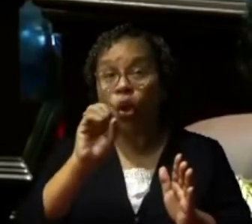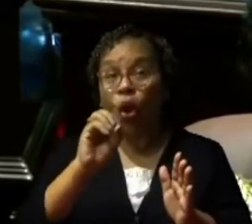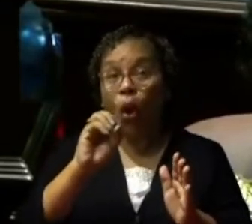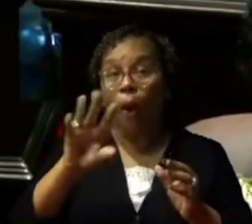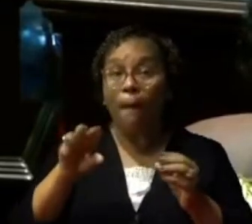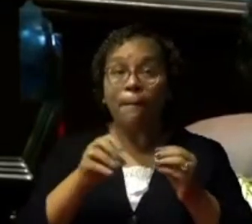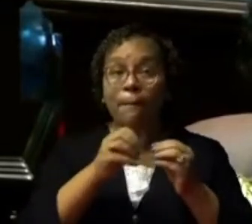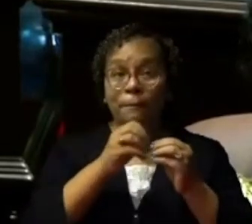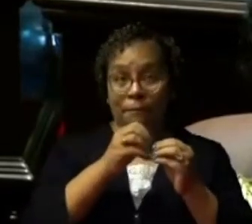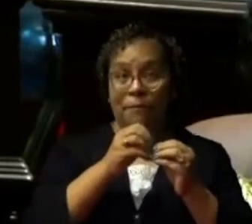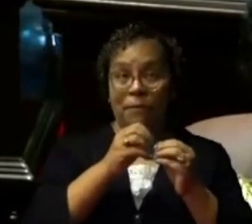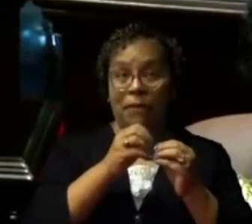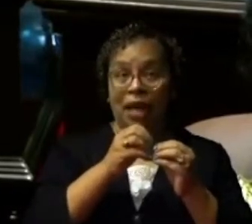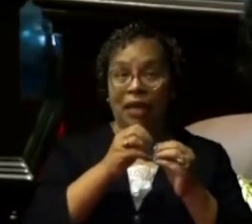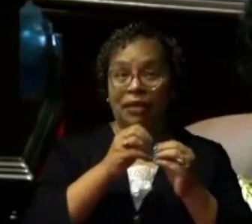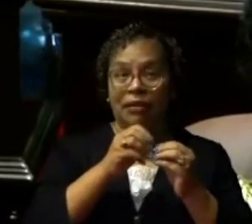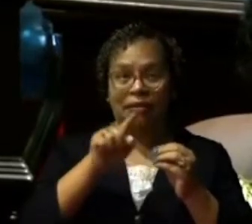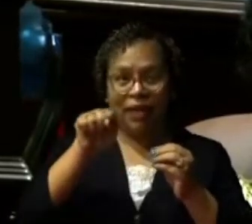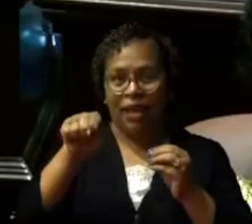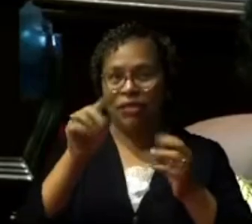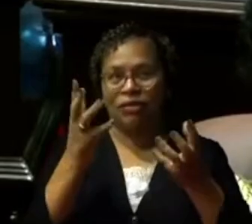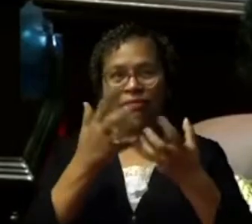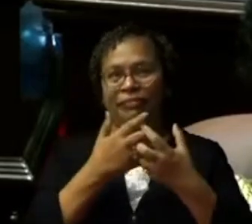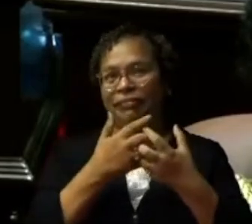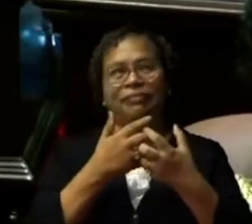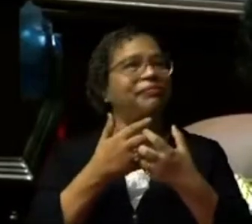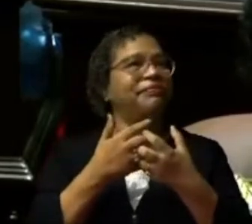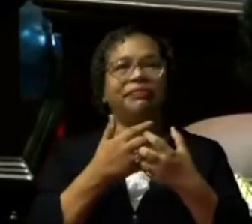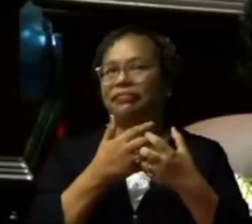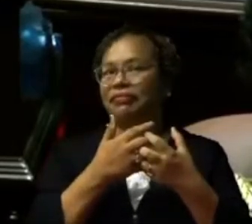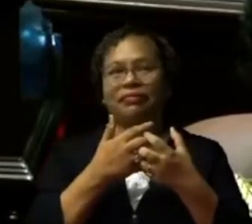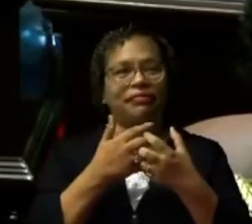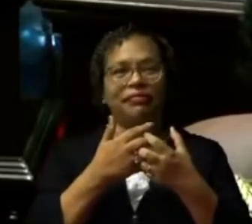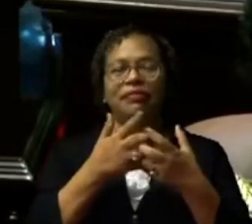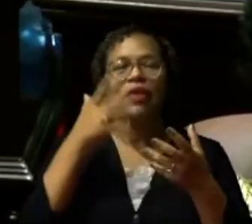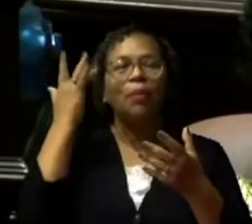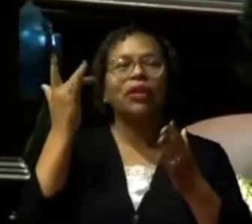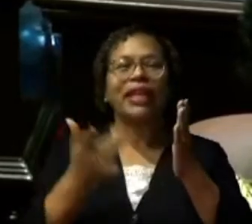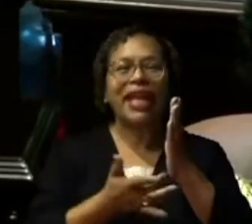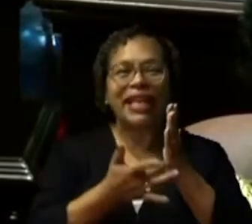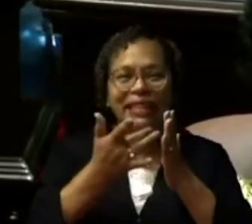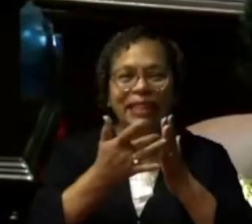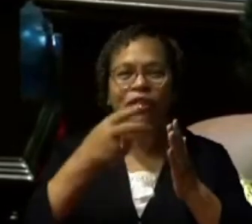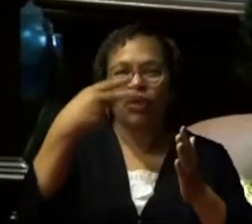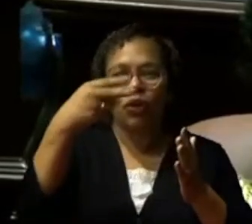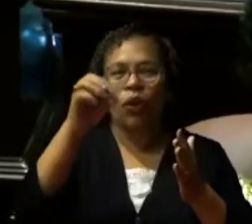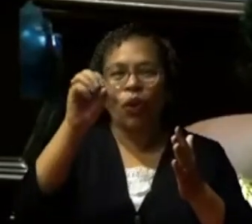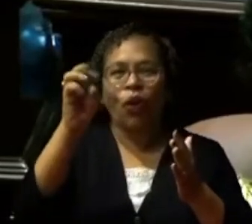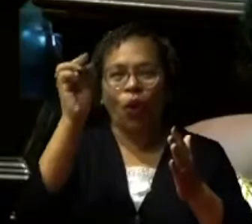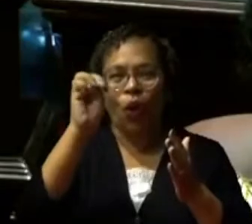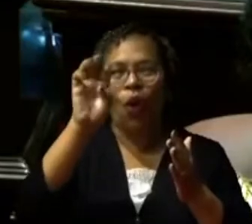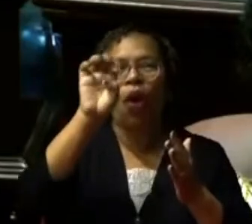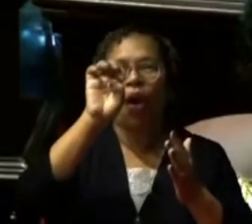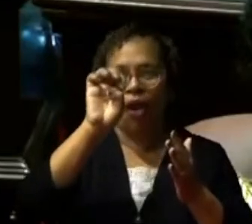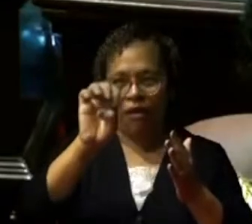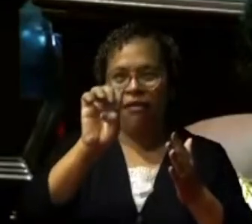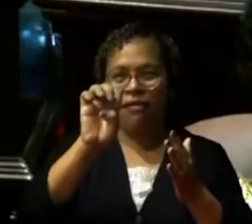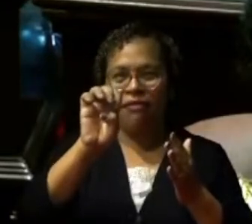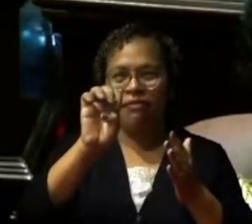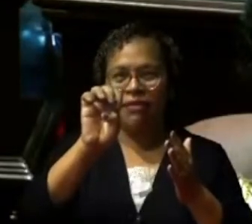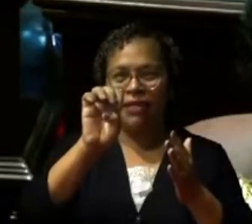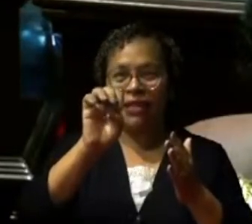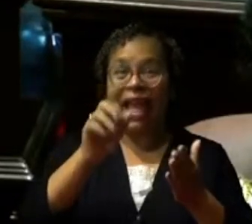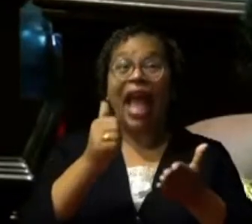que en el país se utiliza para la escogencia de diputados para traducir porcentaje de votos en escaños no